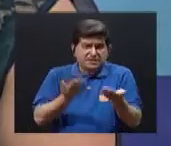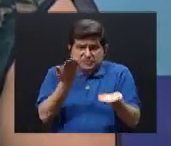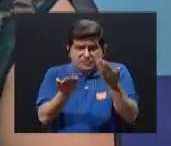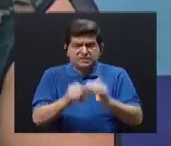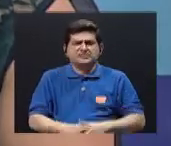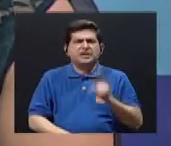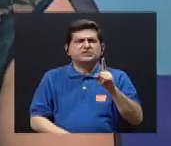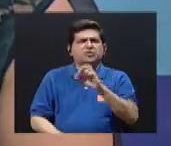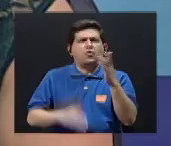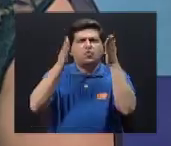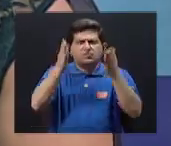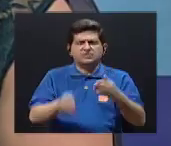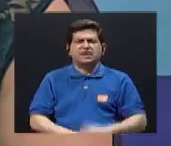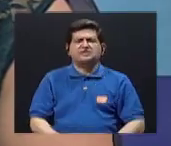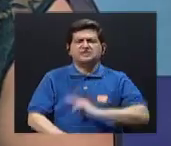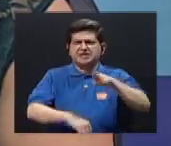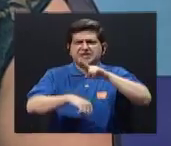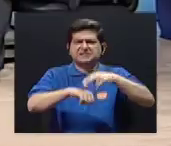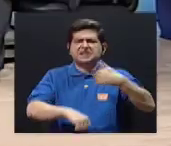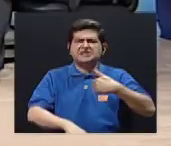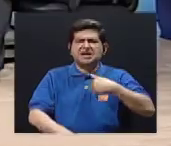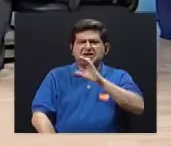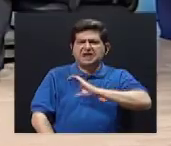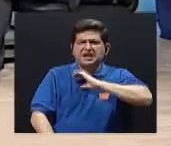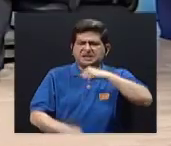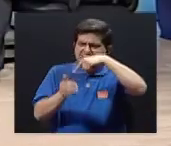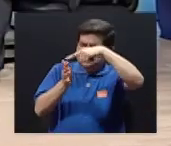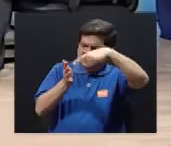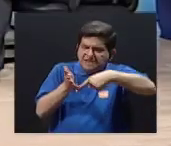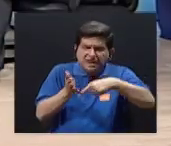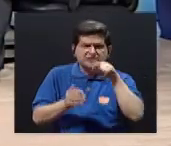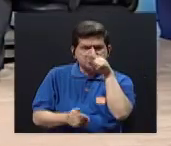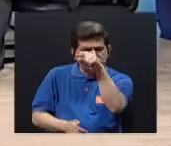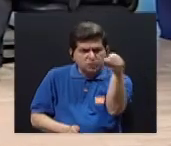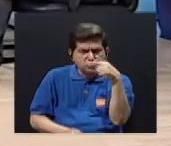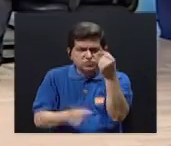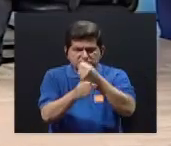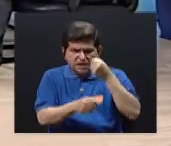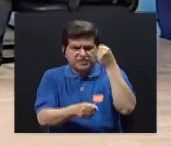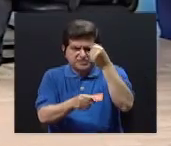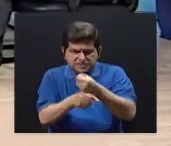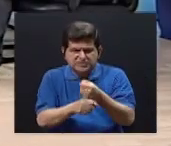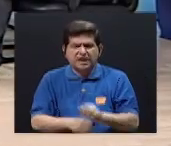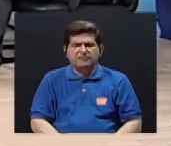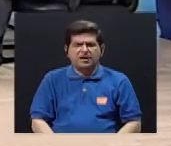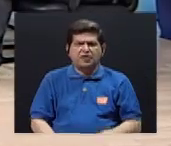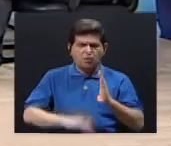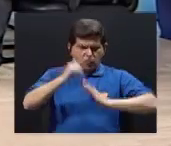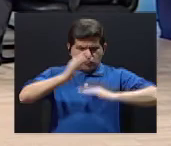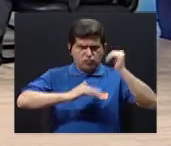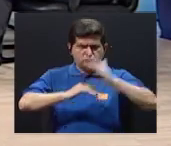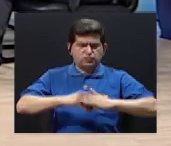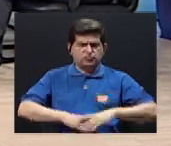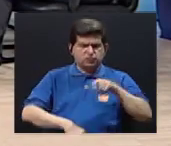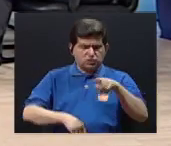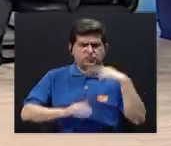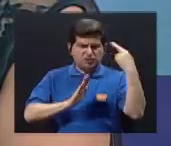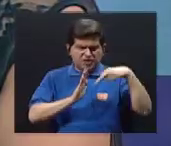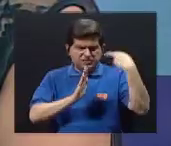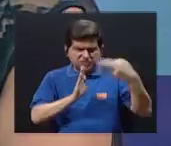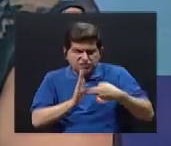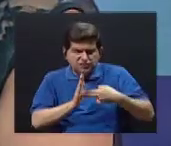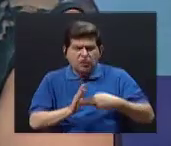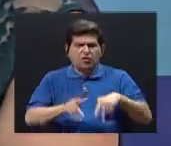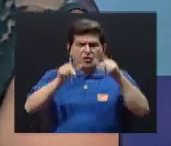dice, bueno, un tico promedio tiene estas características? Ustedes se dieron a la tarea de hacer una construcción de ese